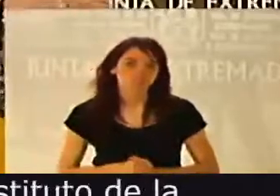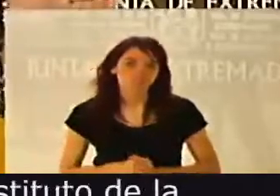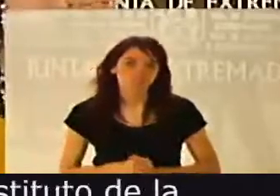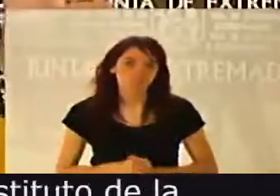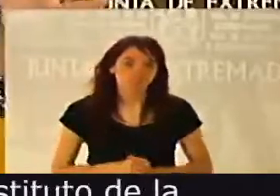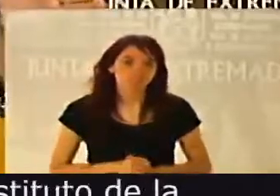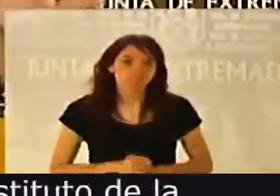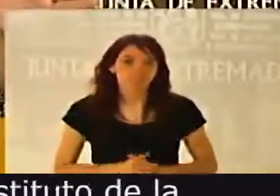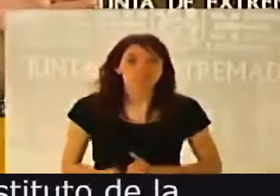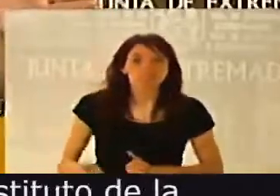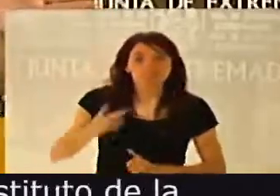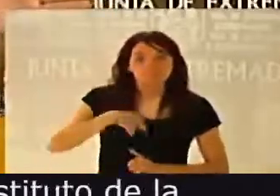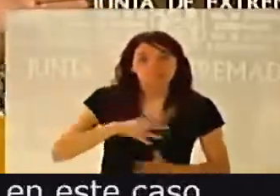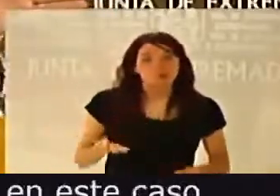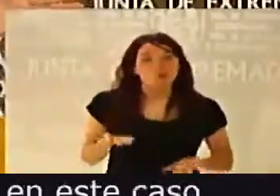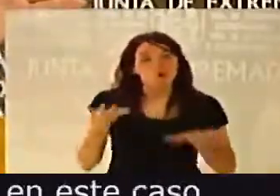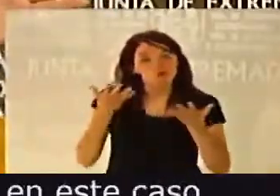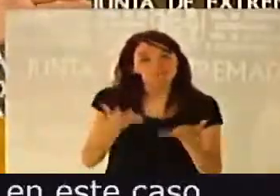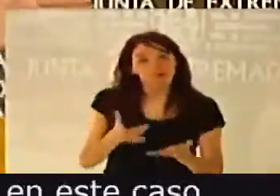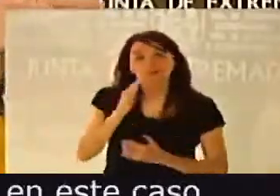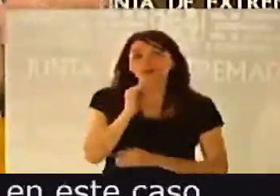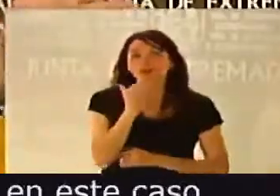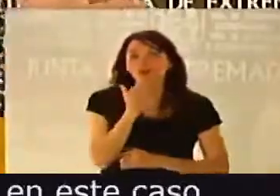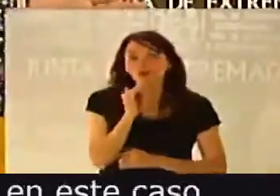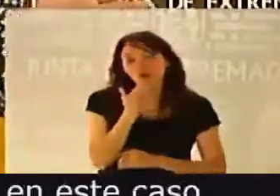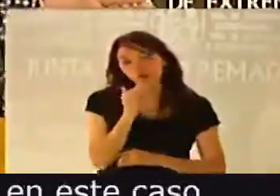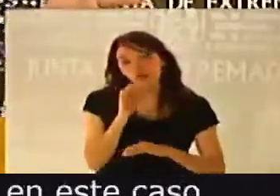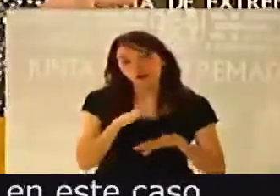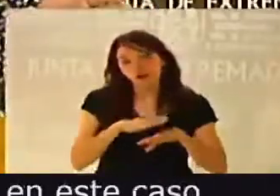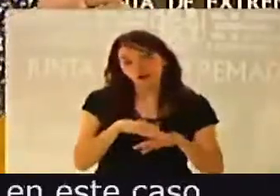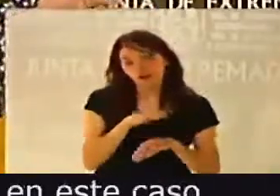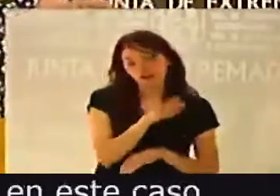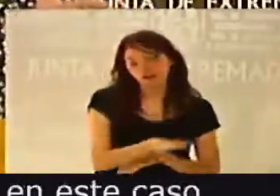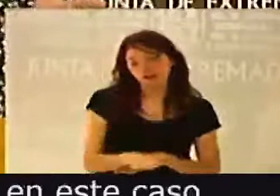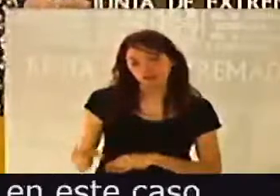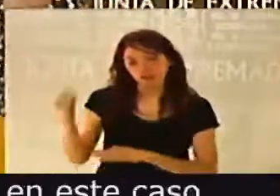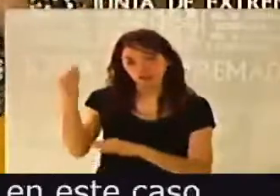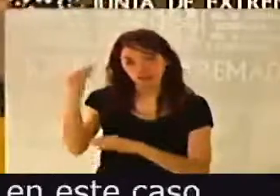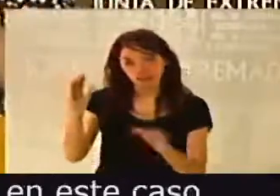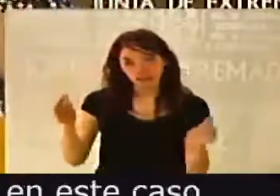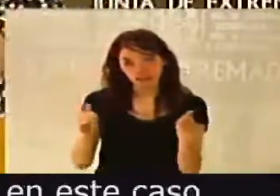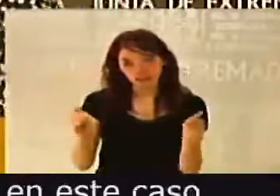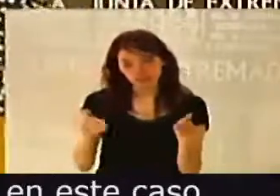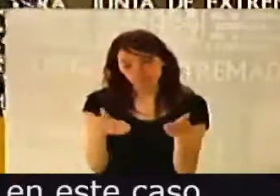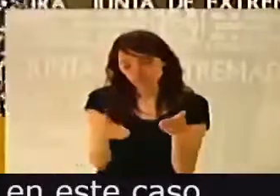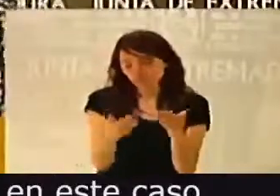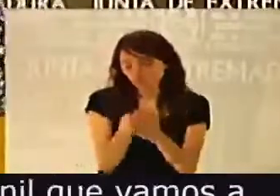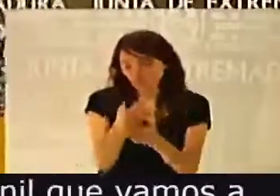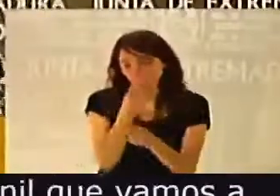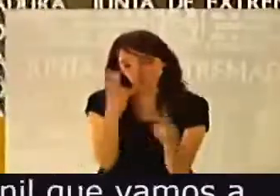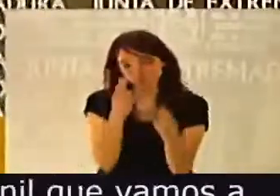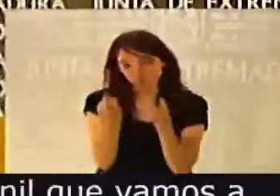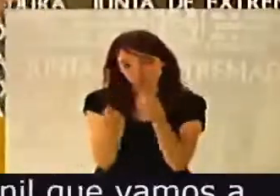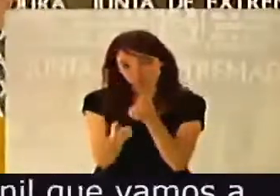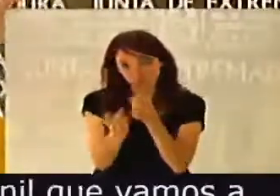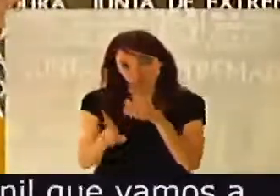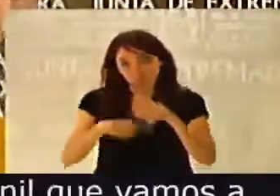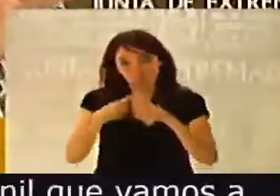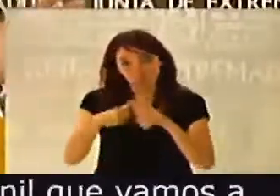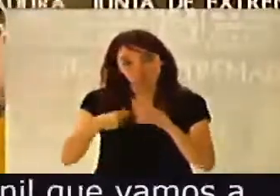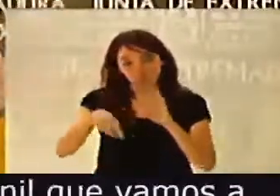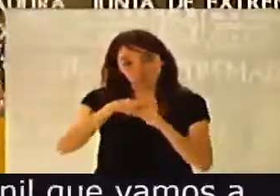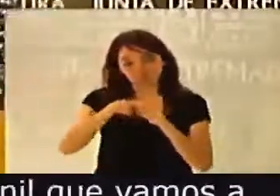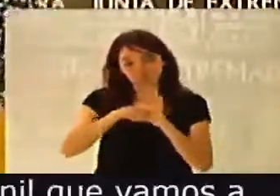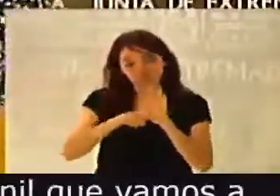Vamos a hacer una oferta de ocio infantil y juvenil que vamos a presentar en los próximos días, y también vamos a traer medidas coyunturales que tienen que ver con